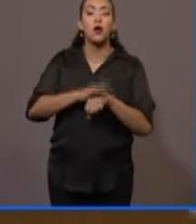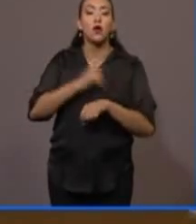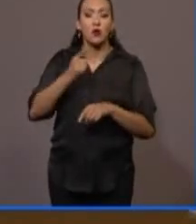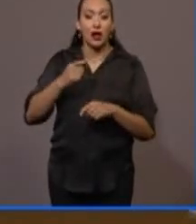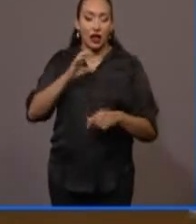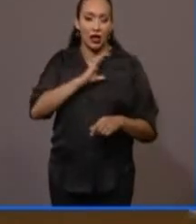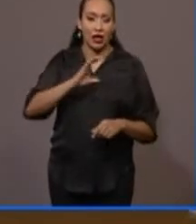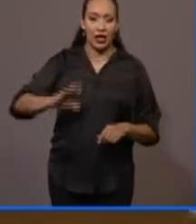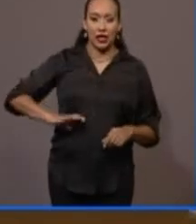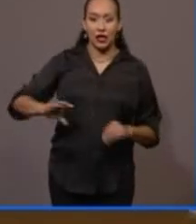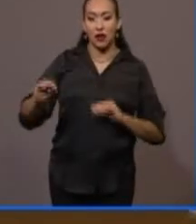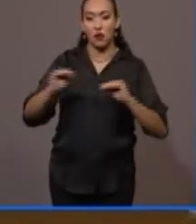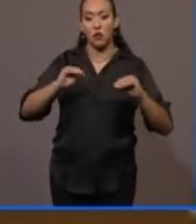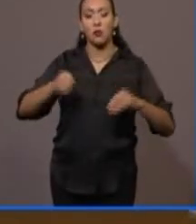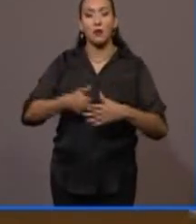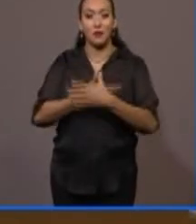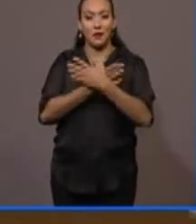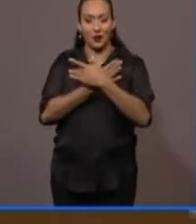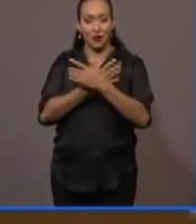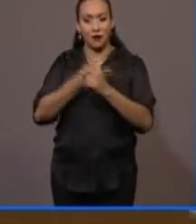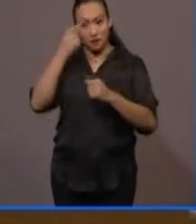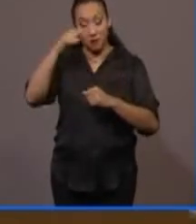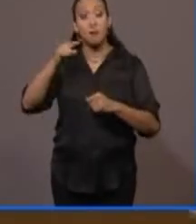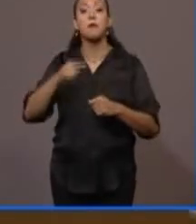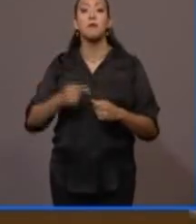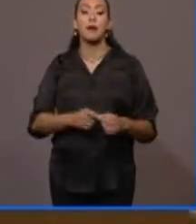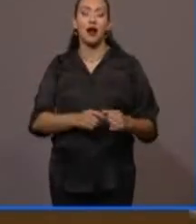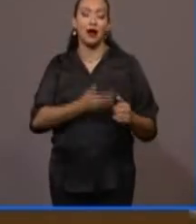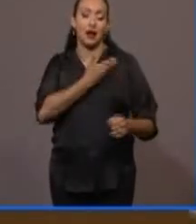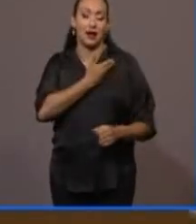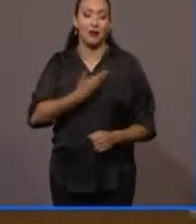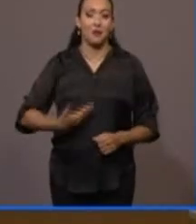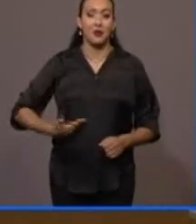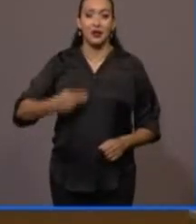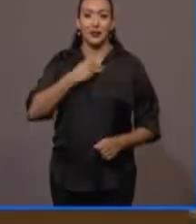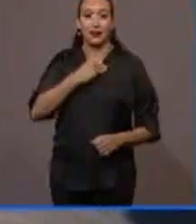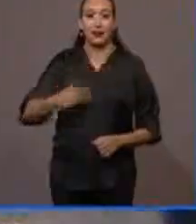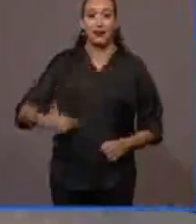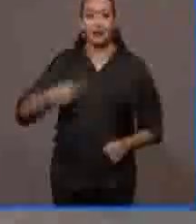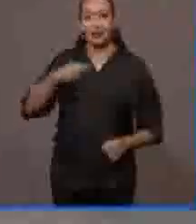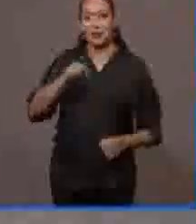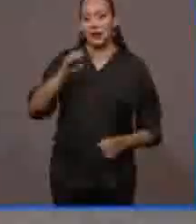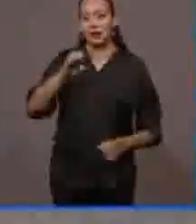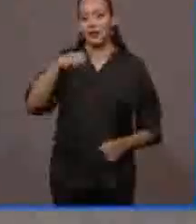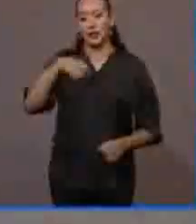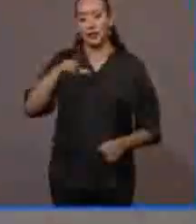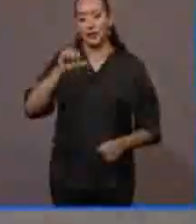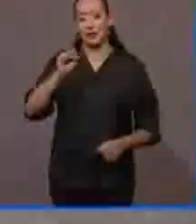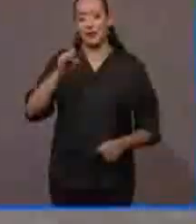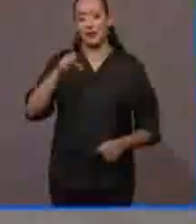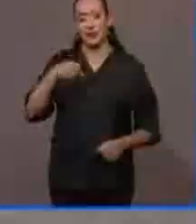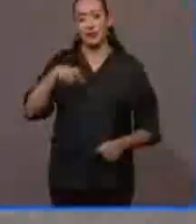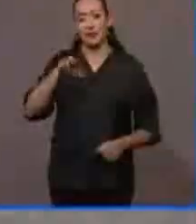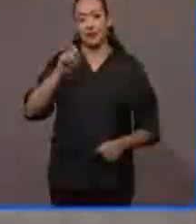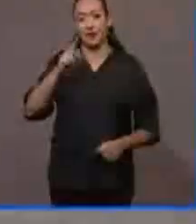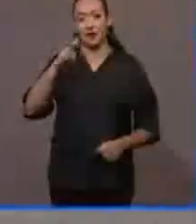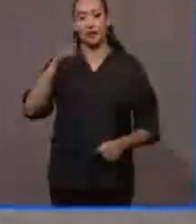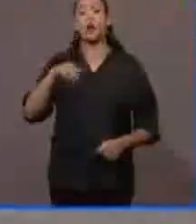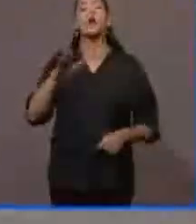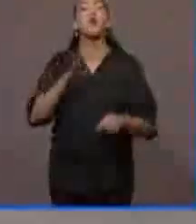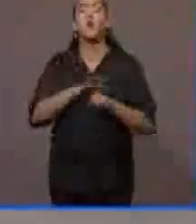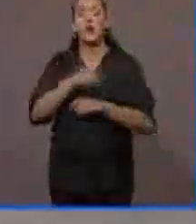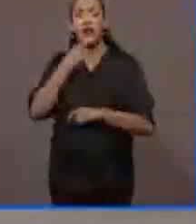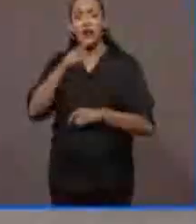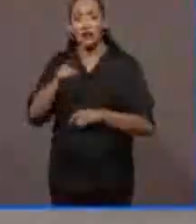al ex candidato de Movimiento Ciudadano a la presidencia municipal de Tequisquiapan, específicamente la de calumnia